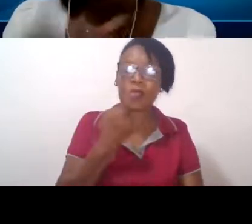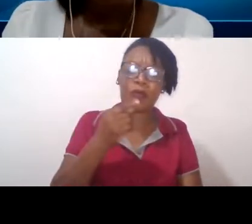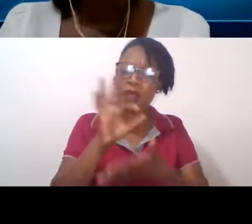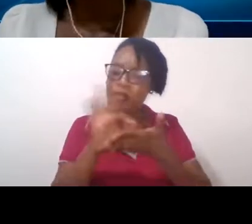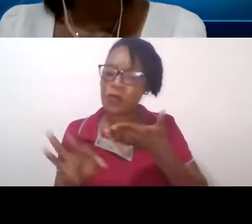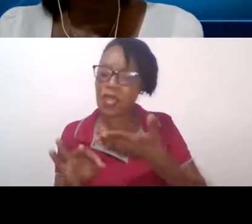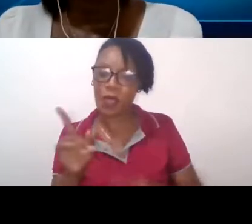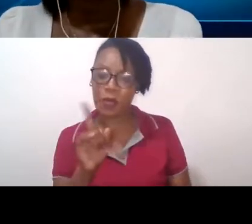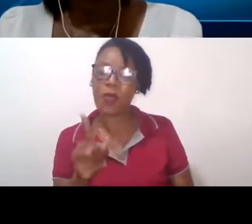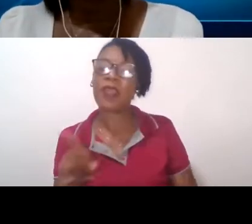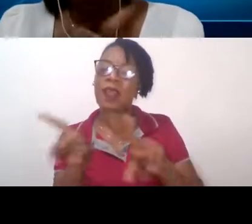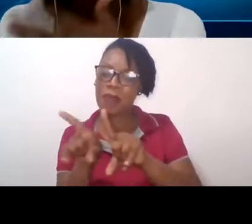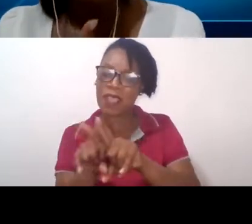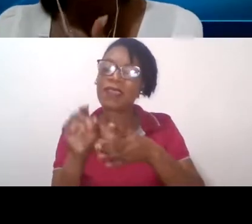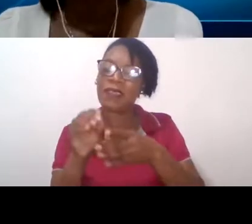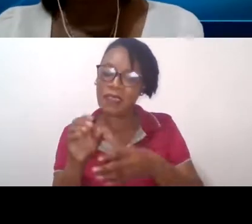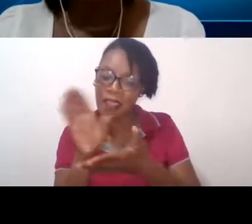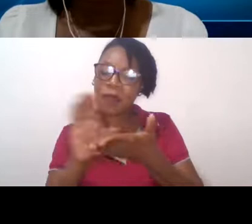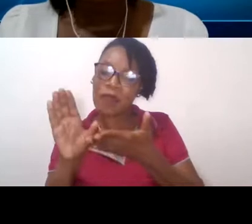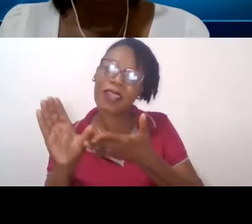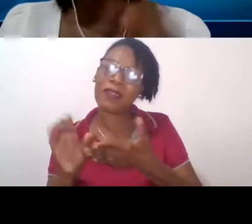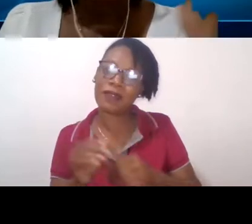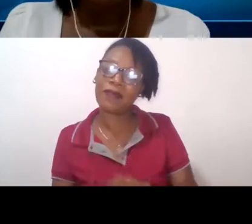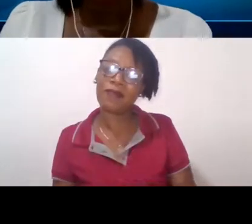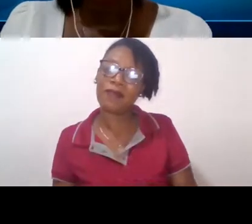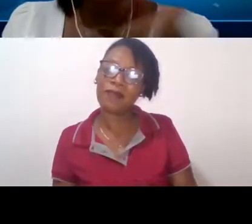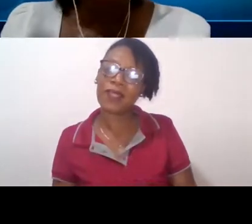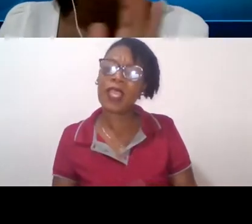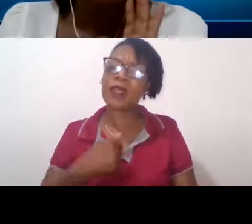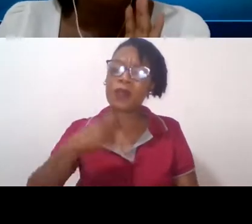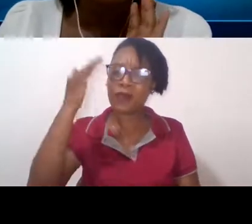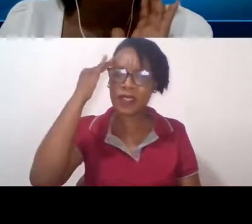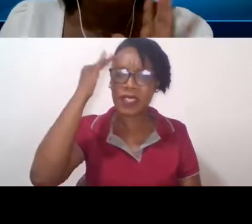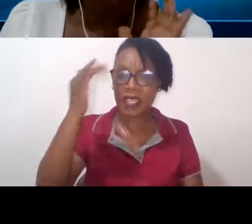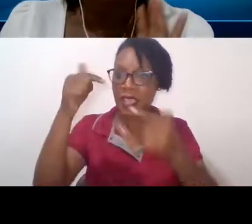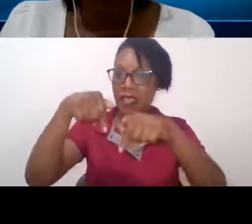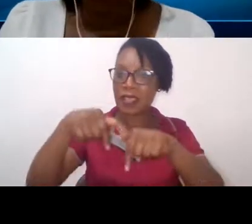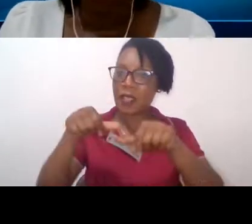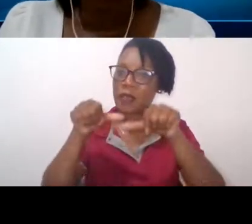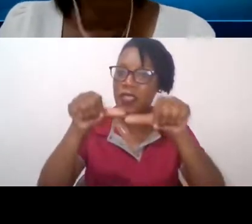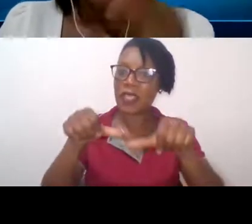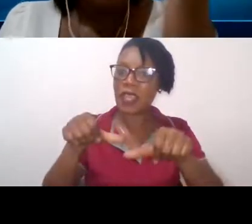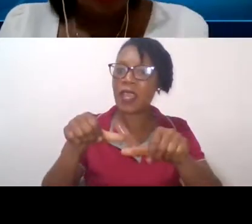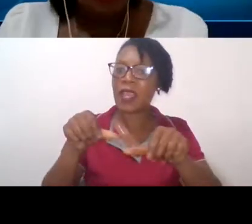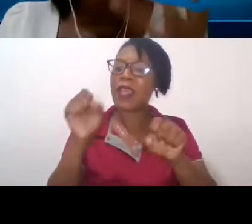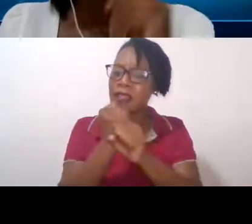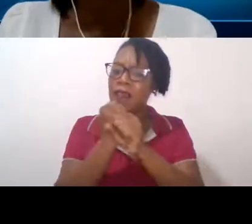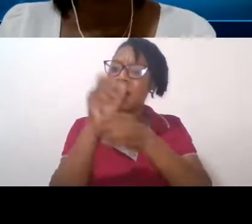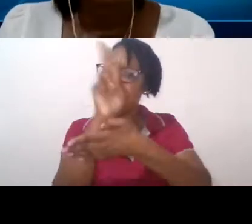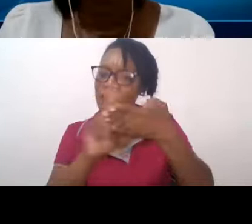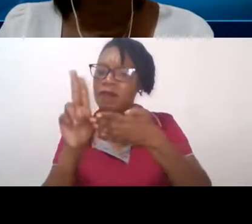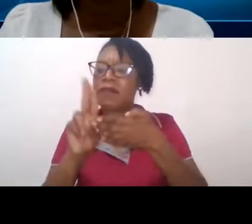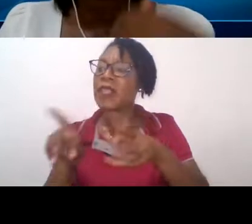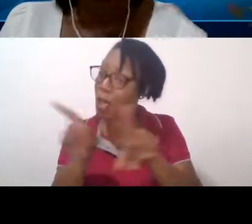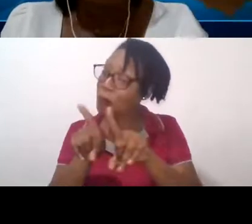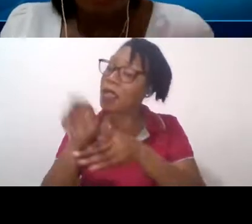No, también en secundaria. También hagámoslo en secundaria. Y yo sé que hay colegas aquí que nos siguen, que trabajan en universidades, hagámoslo también